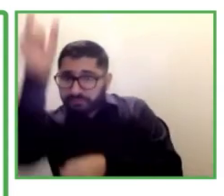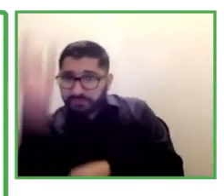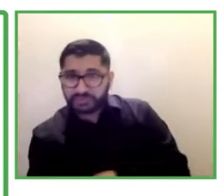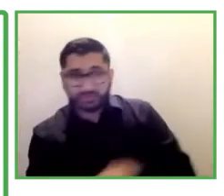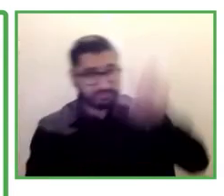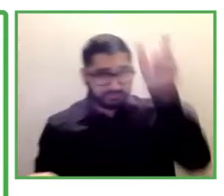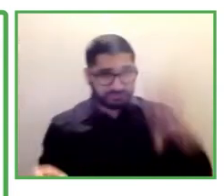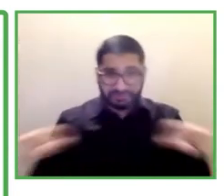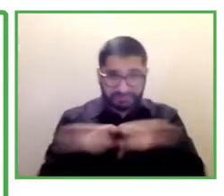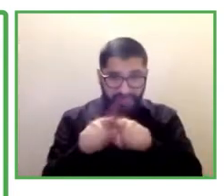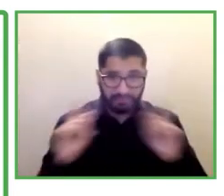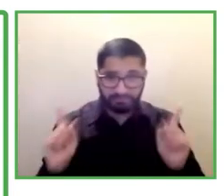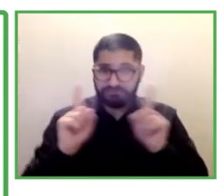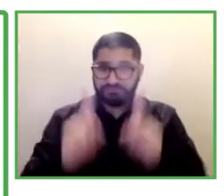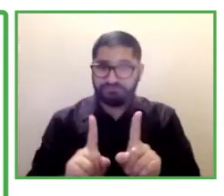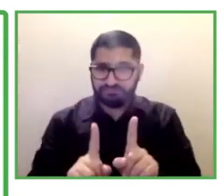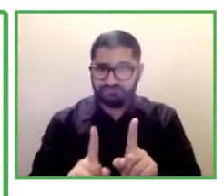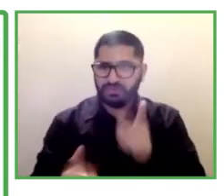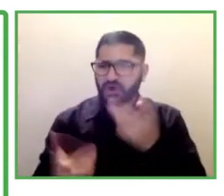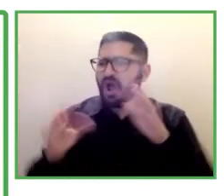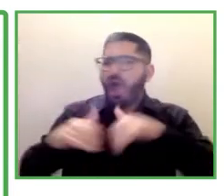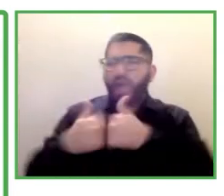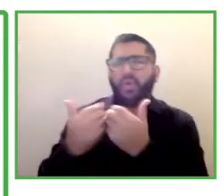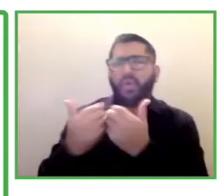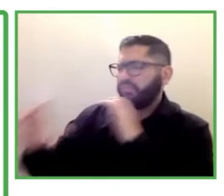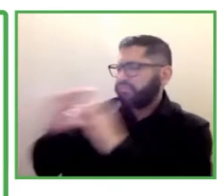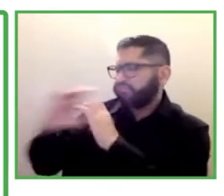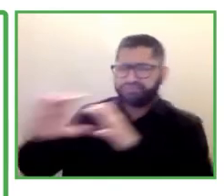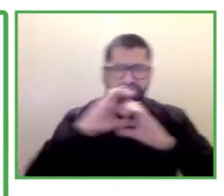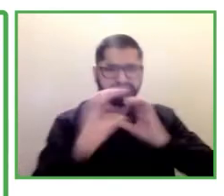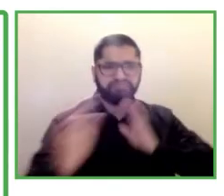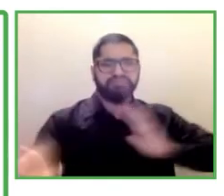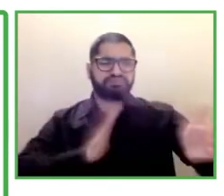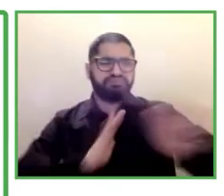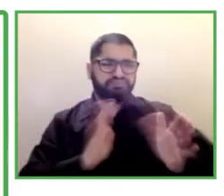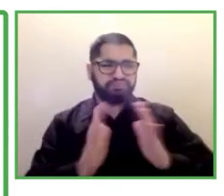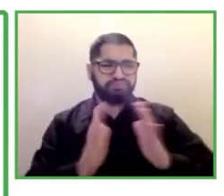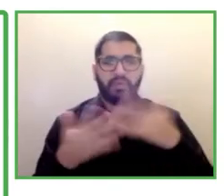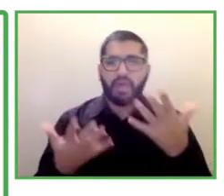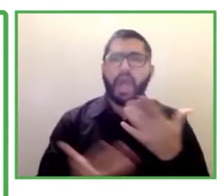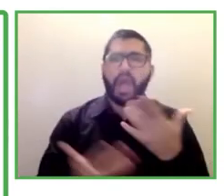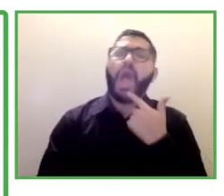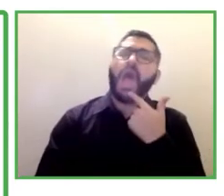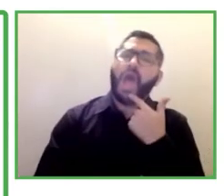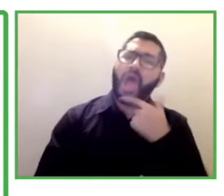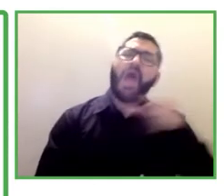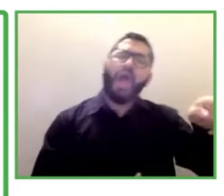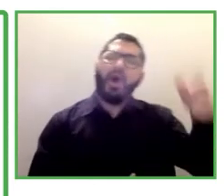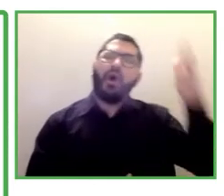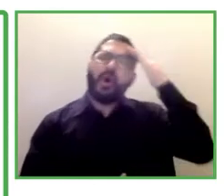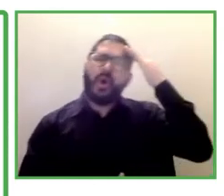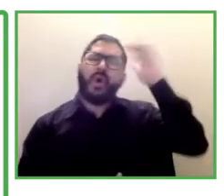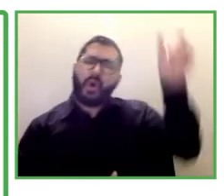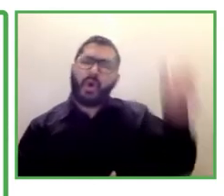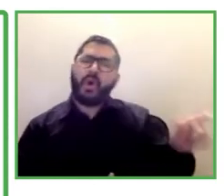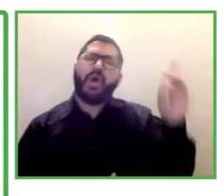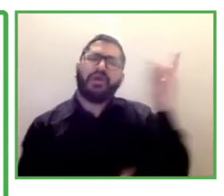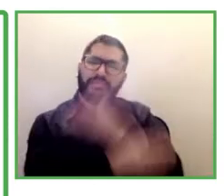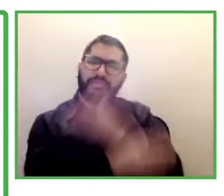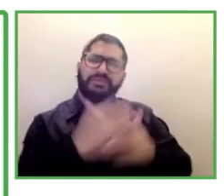no hay que asumir que tener una discapacidad se entienden todas. Todas tienen necesidades y características distintas.